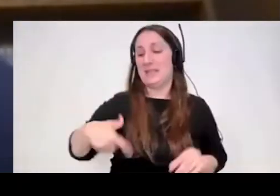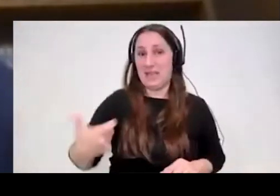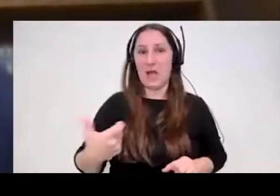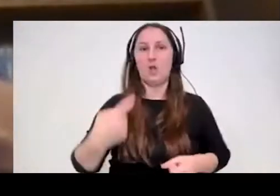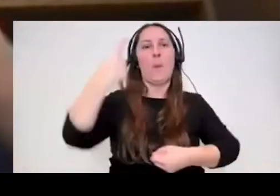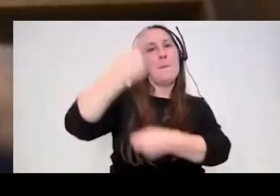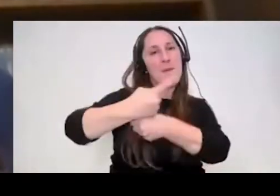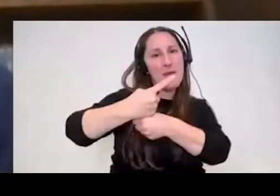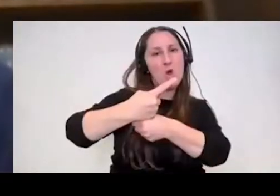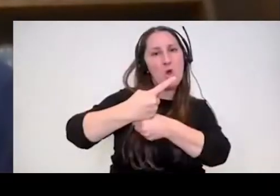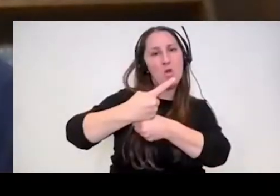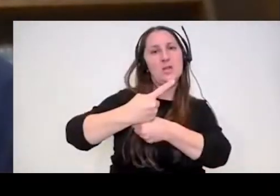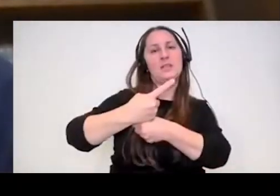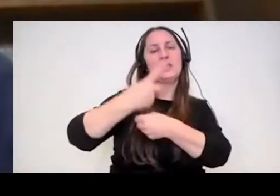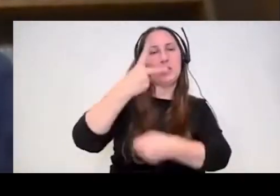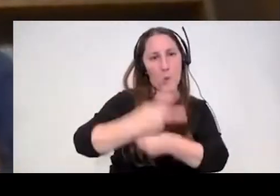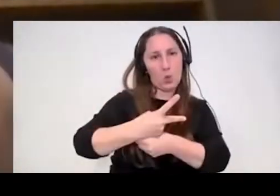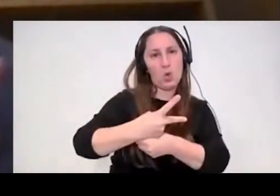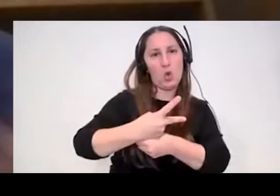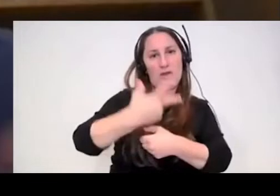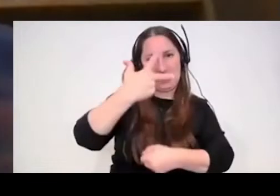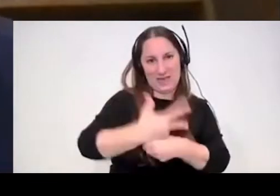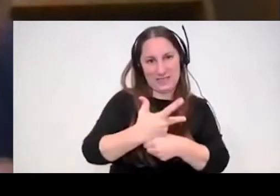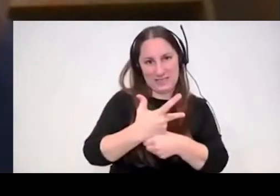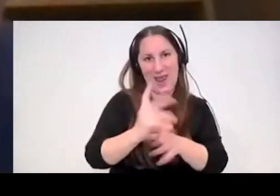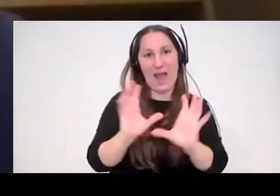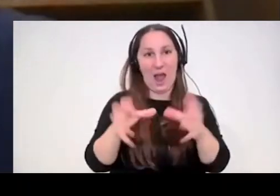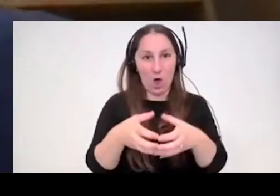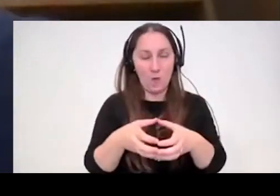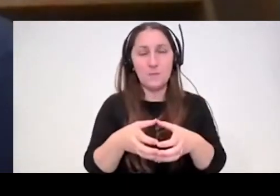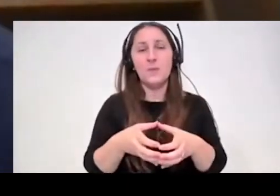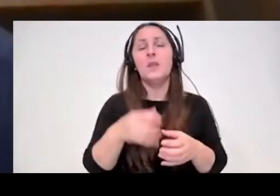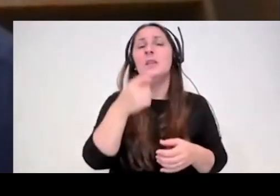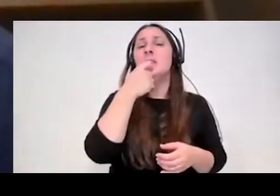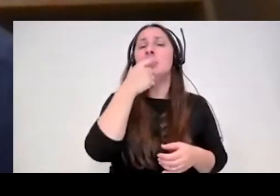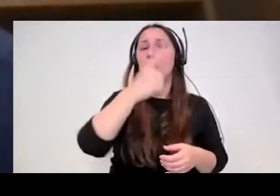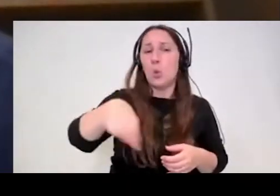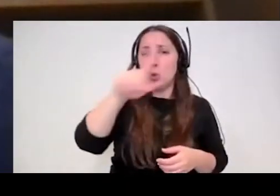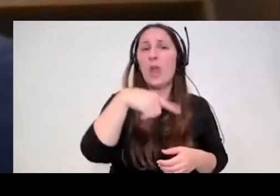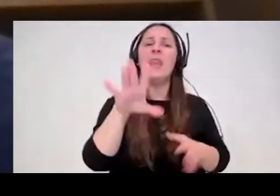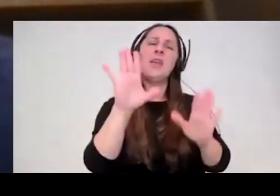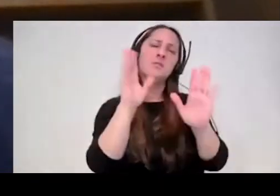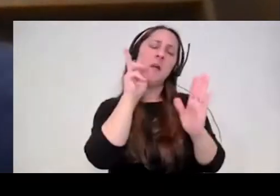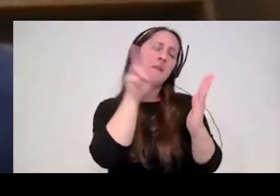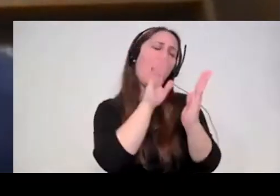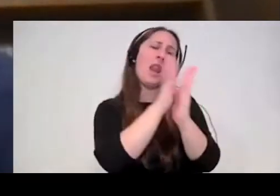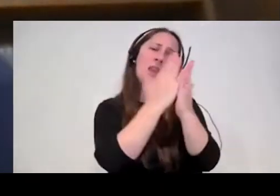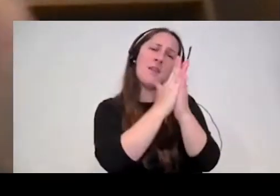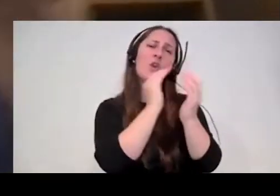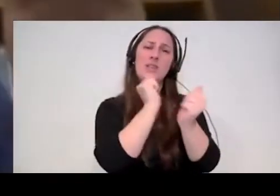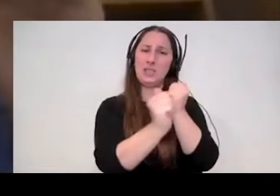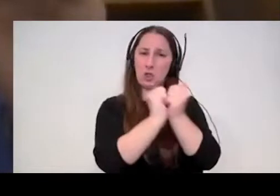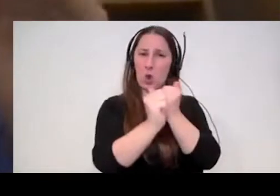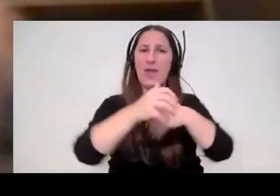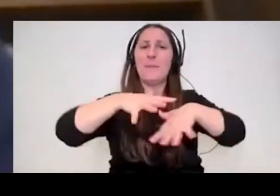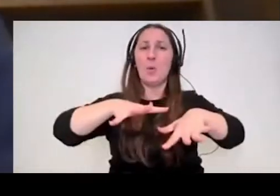Pero si ustedes toman cualquier libro que hable un poquito de la historia del movimiento sindical, y esto es